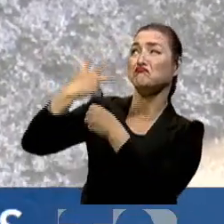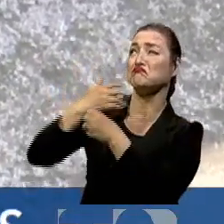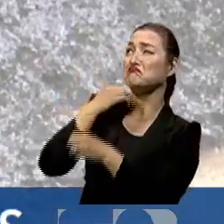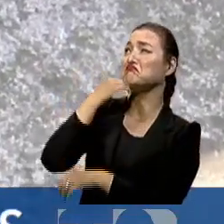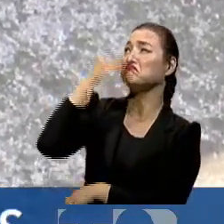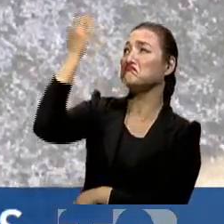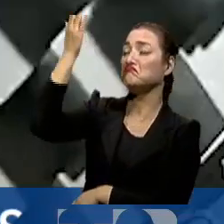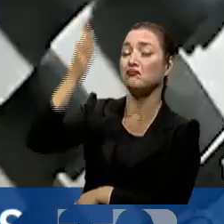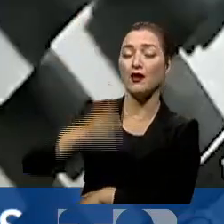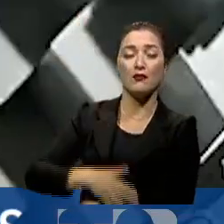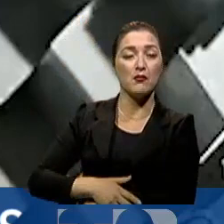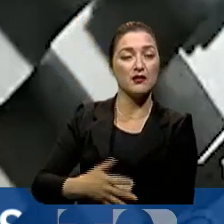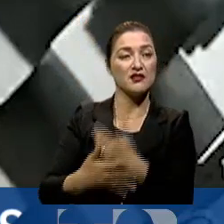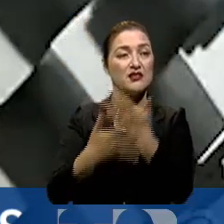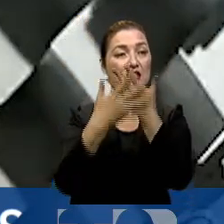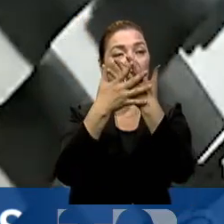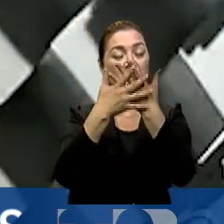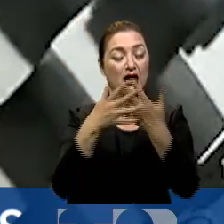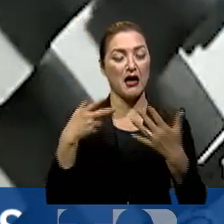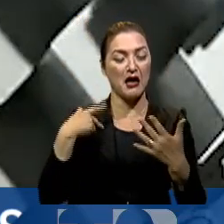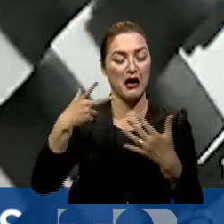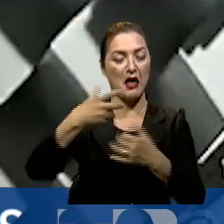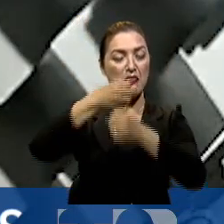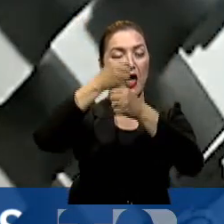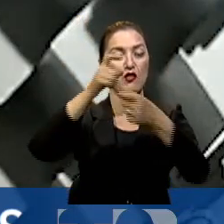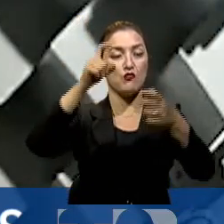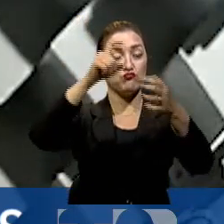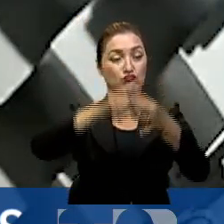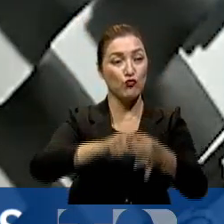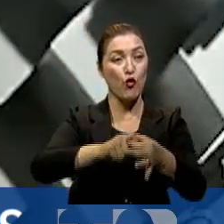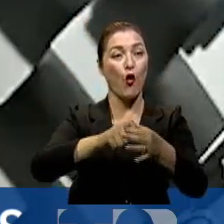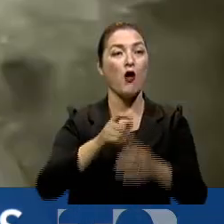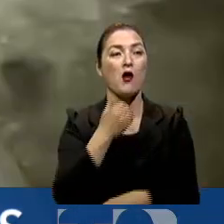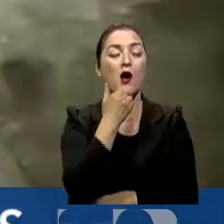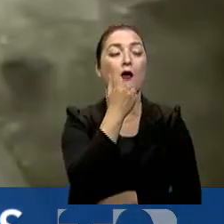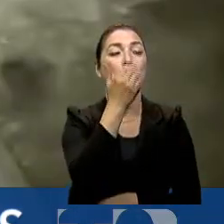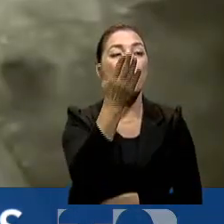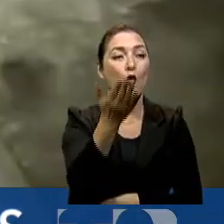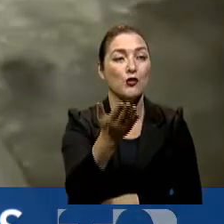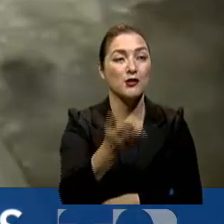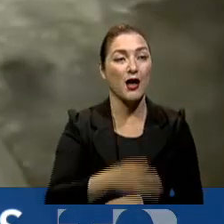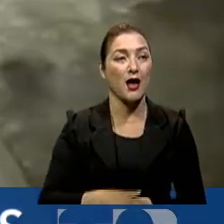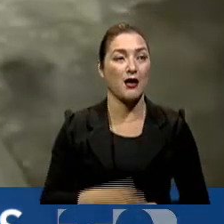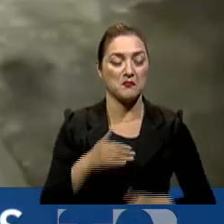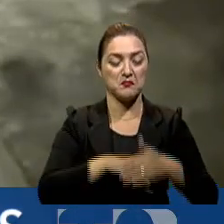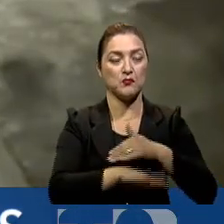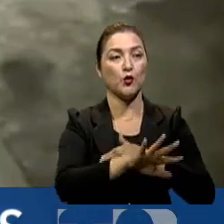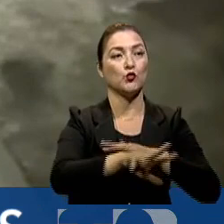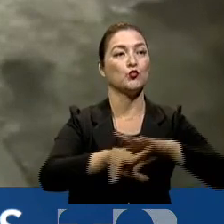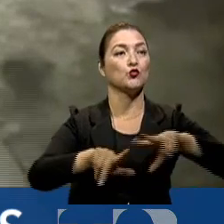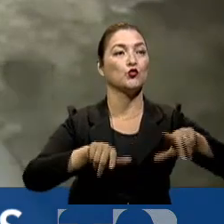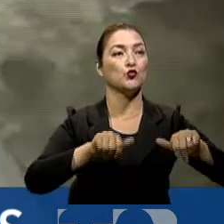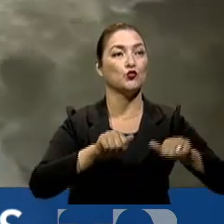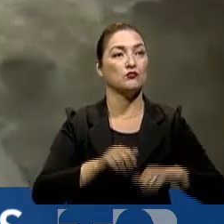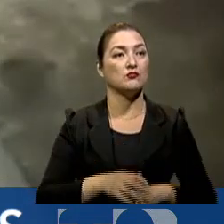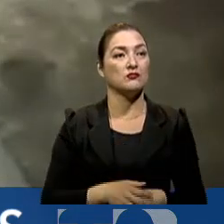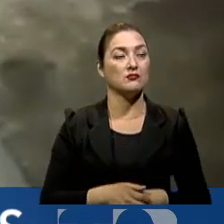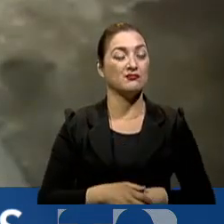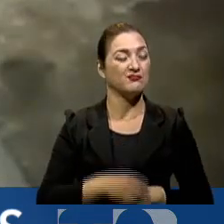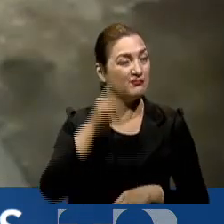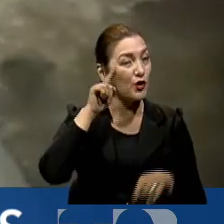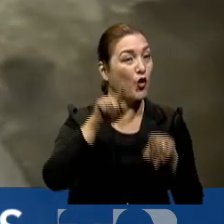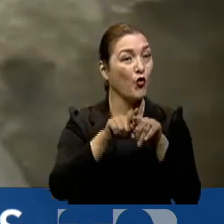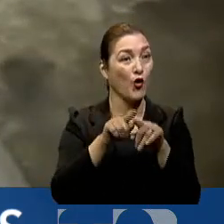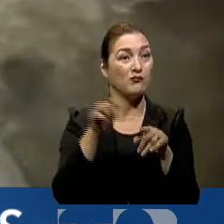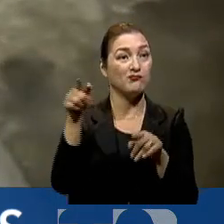candados en el establecimiento. Ninguna de estas medidas impidió que hagan de las suyas. Los afectados señalan que todo lo hacen en complicidad con